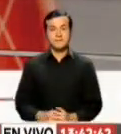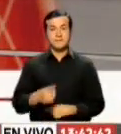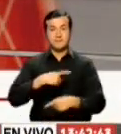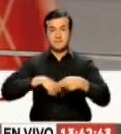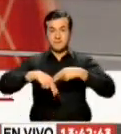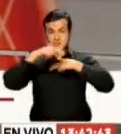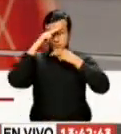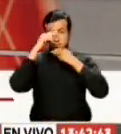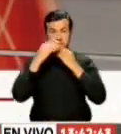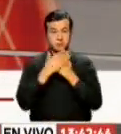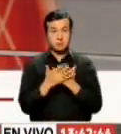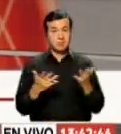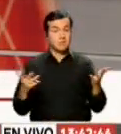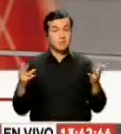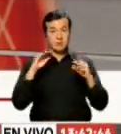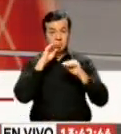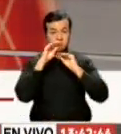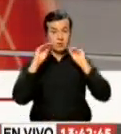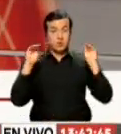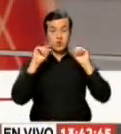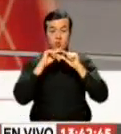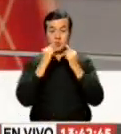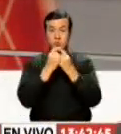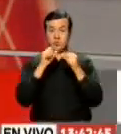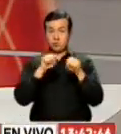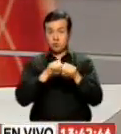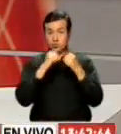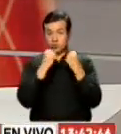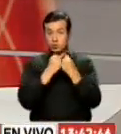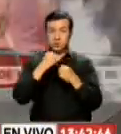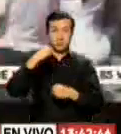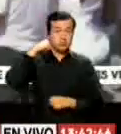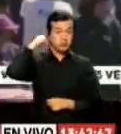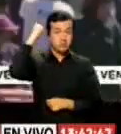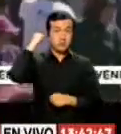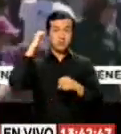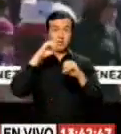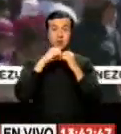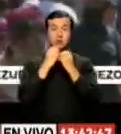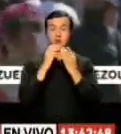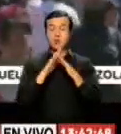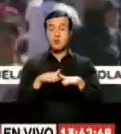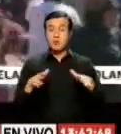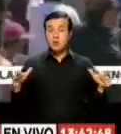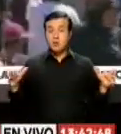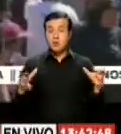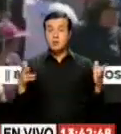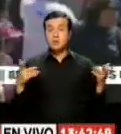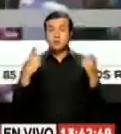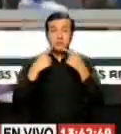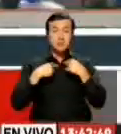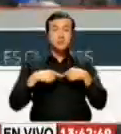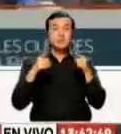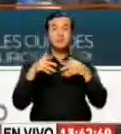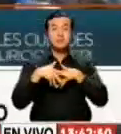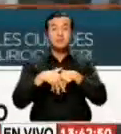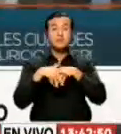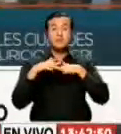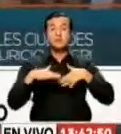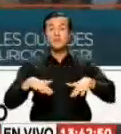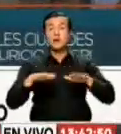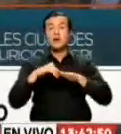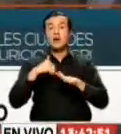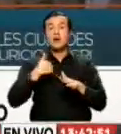Regresamos con más informaciones. Contamos, movimientos sociales, sindicatos y organizaciones estudiantiles se manifiestan en las calles de Buenos